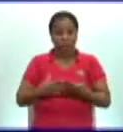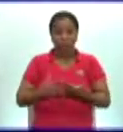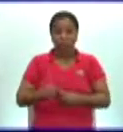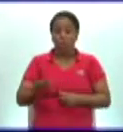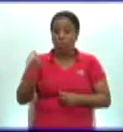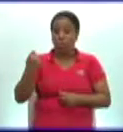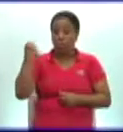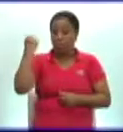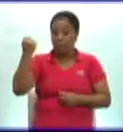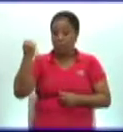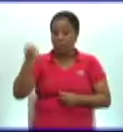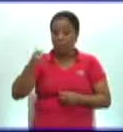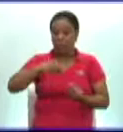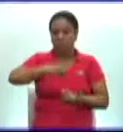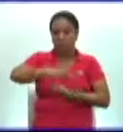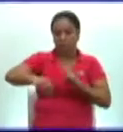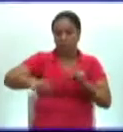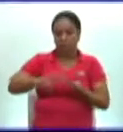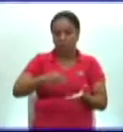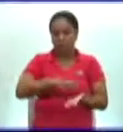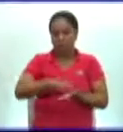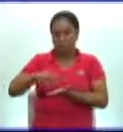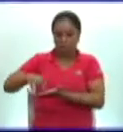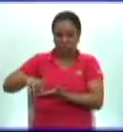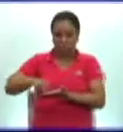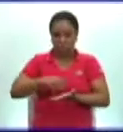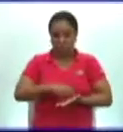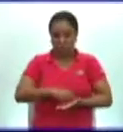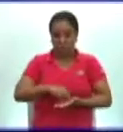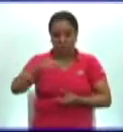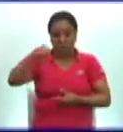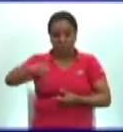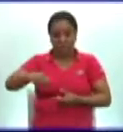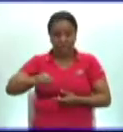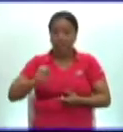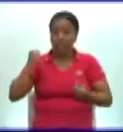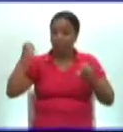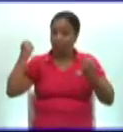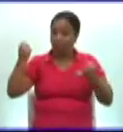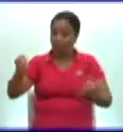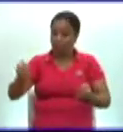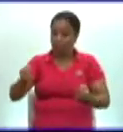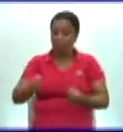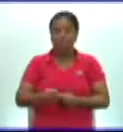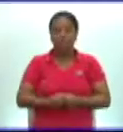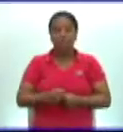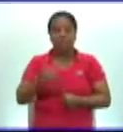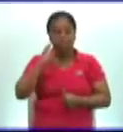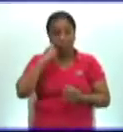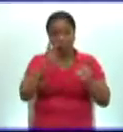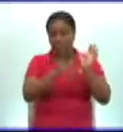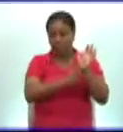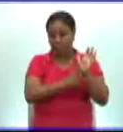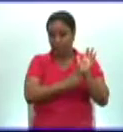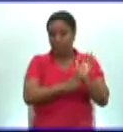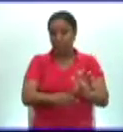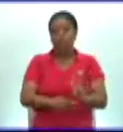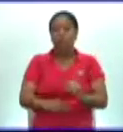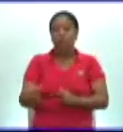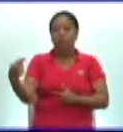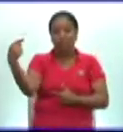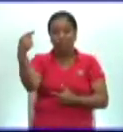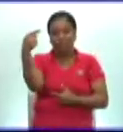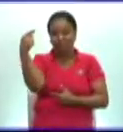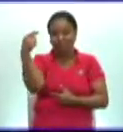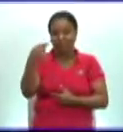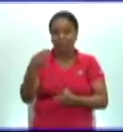estado. Y que esta fuerza se representa a través de segmentos de rectas